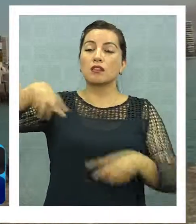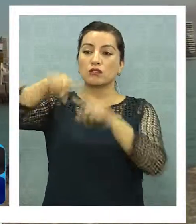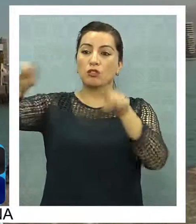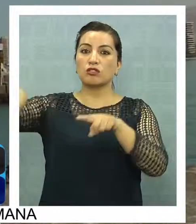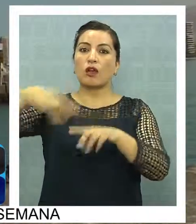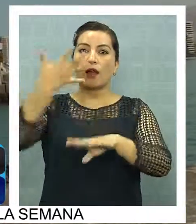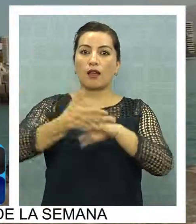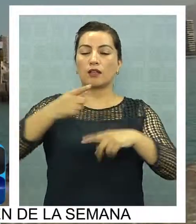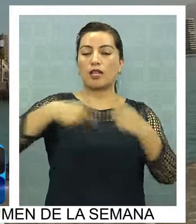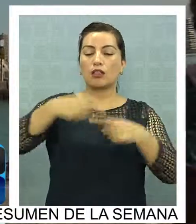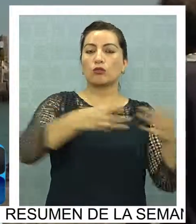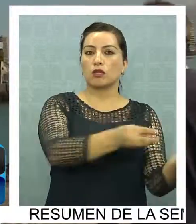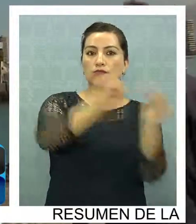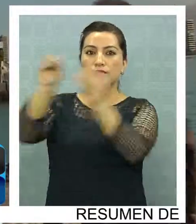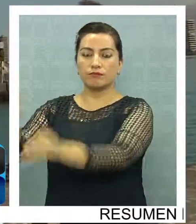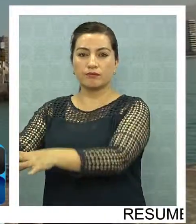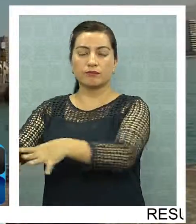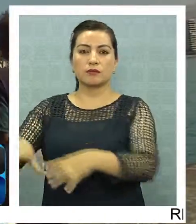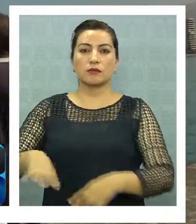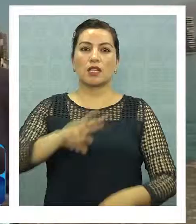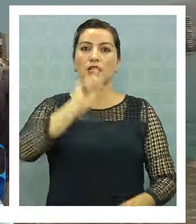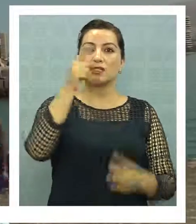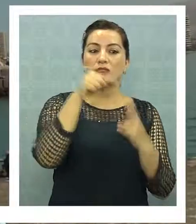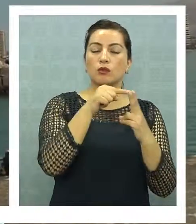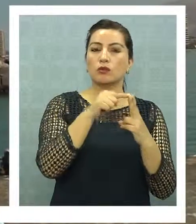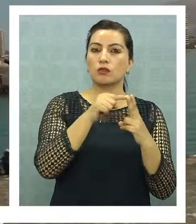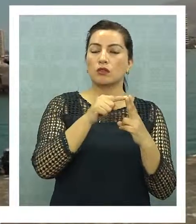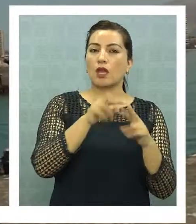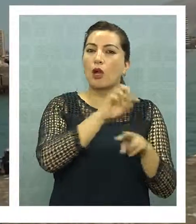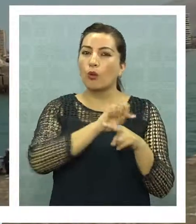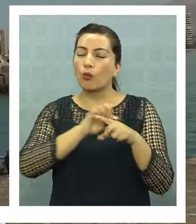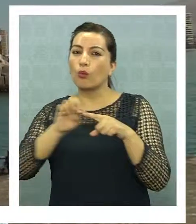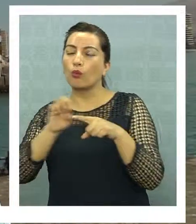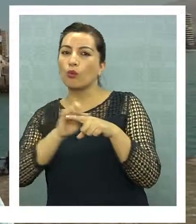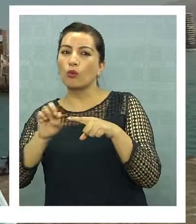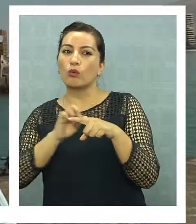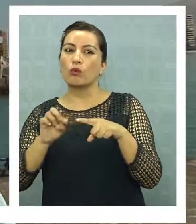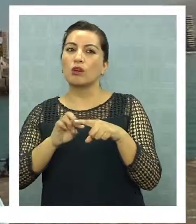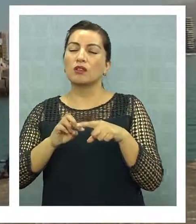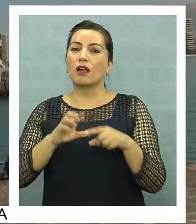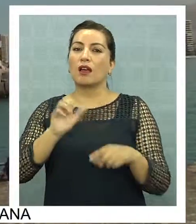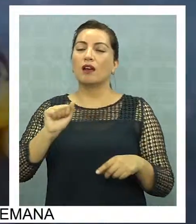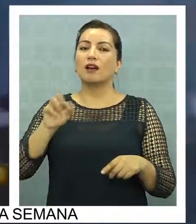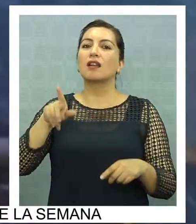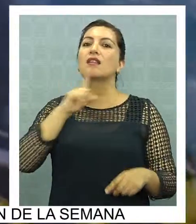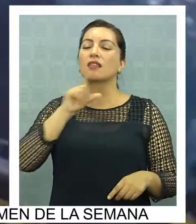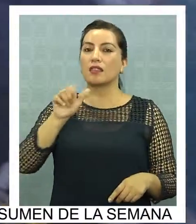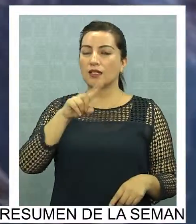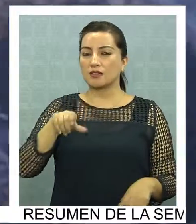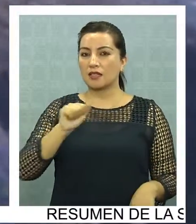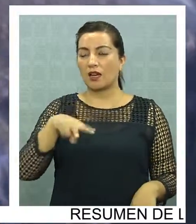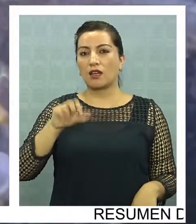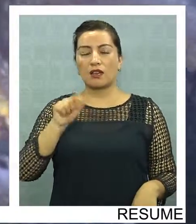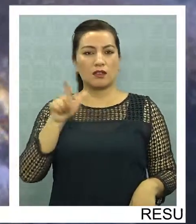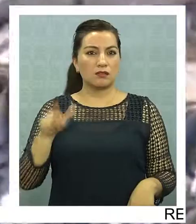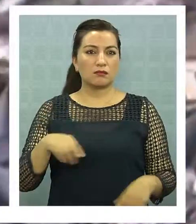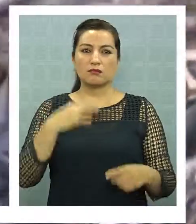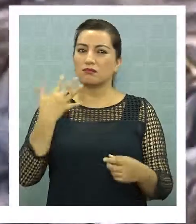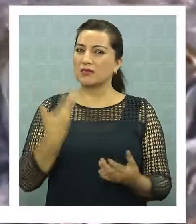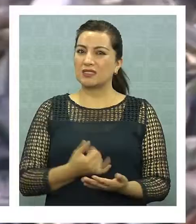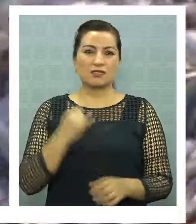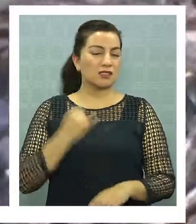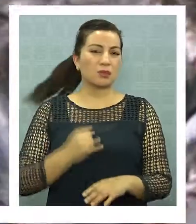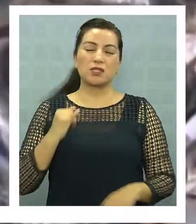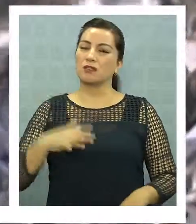industria. Segundo, la cuota, en ese sentido la cuota artesanal versus la cuota industrial es absolutamente